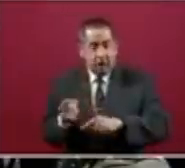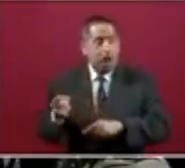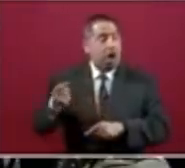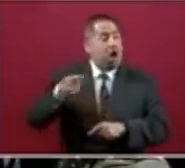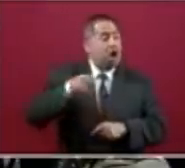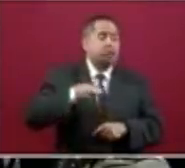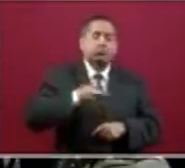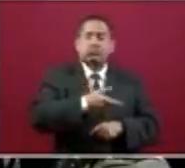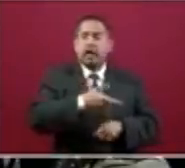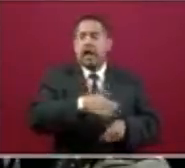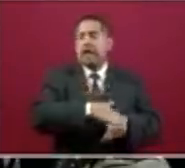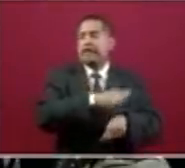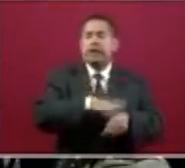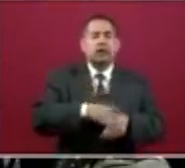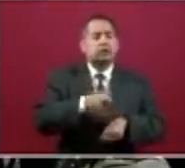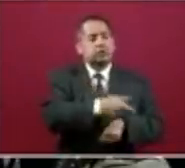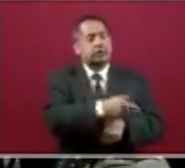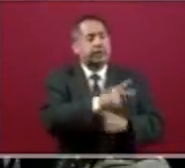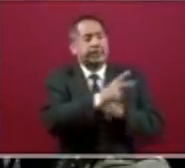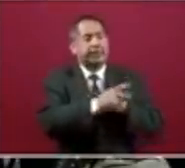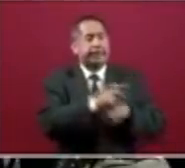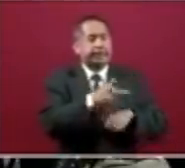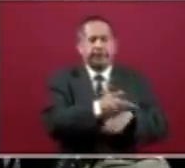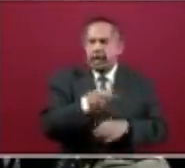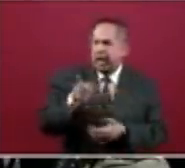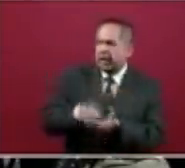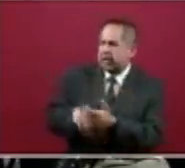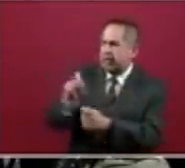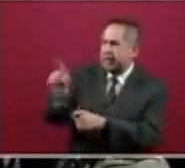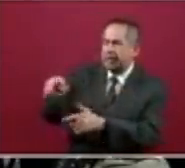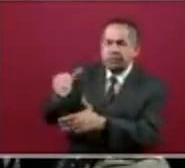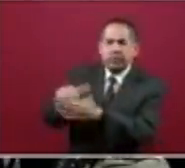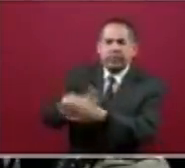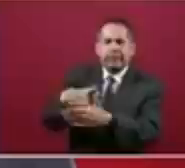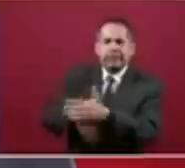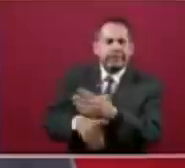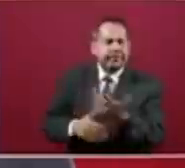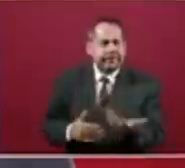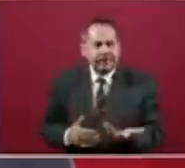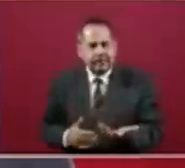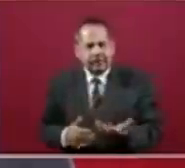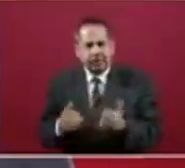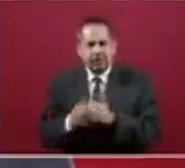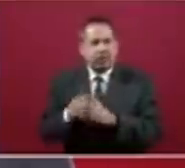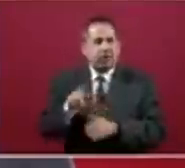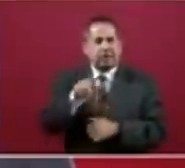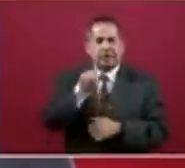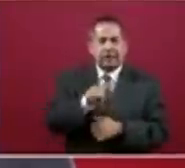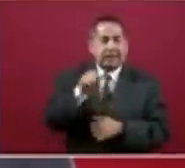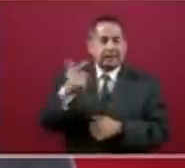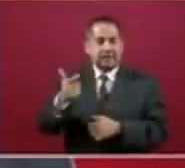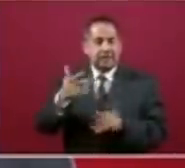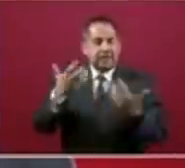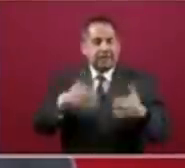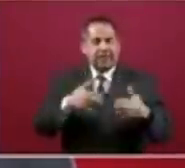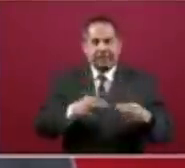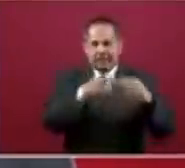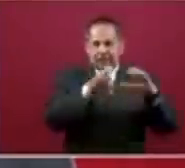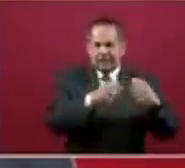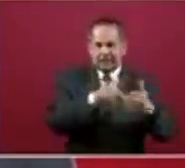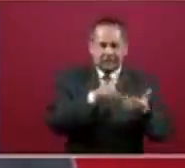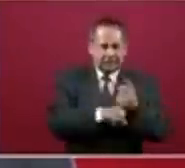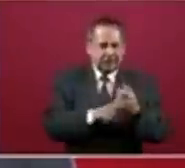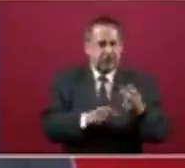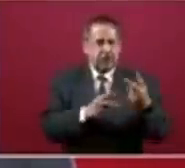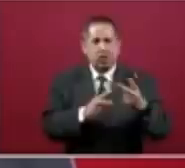una calificación a X país o a varias empresas, como lo hicieron recientemente, con 77 empresas de la iniciativa privada y